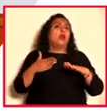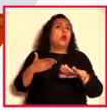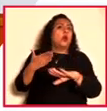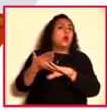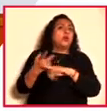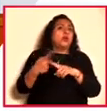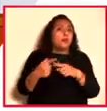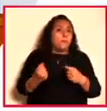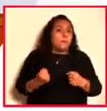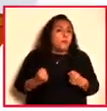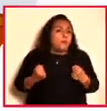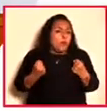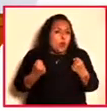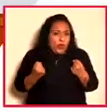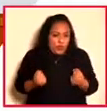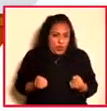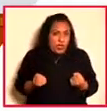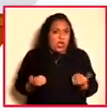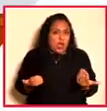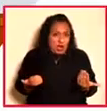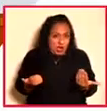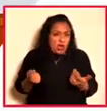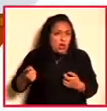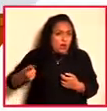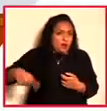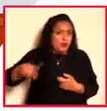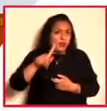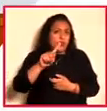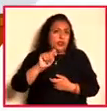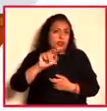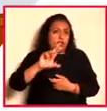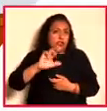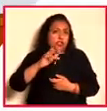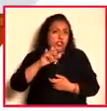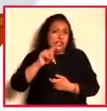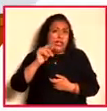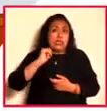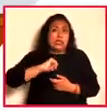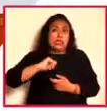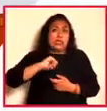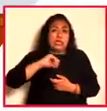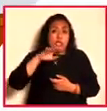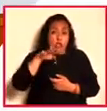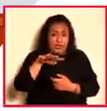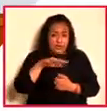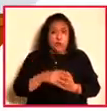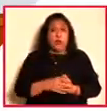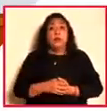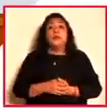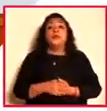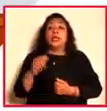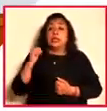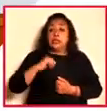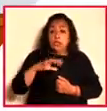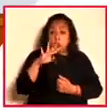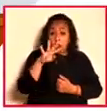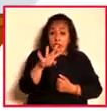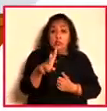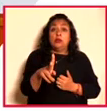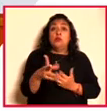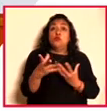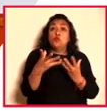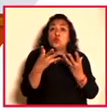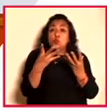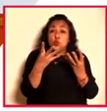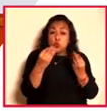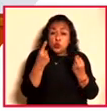poder, contra el poder de Tenochtitlan. En el siglo XIX se realzó mucho la